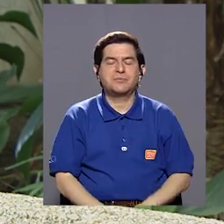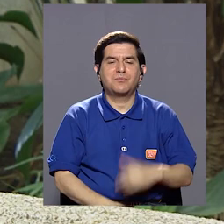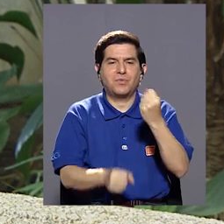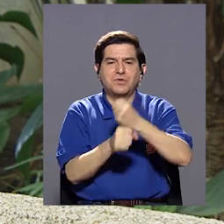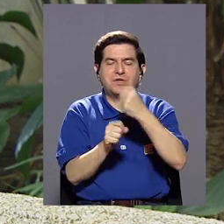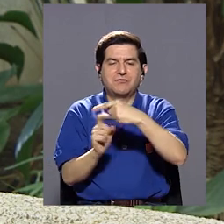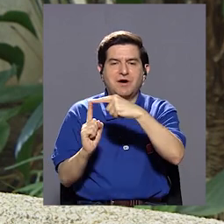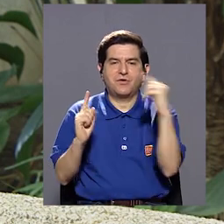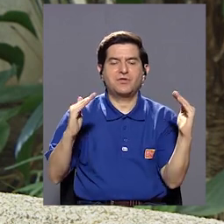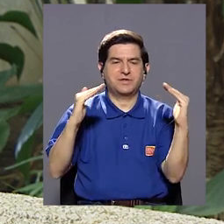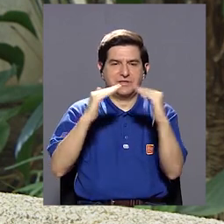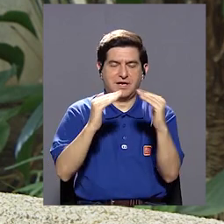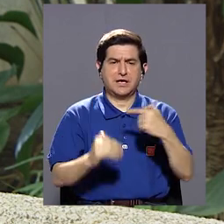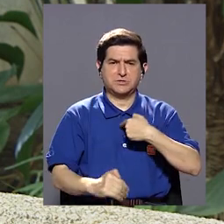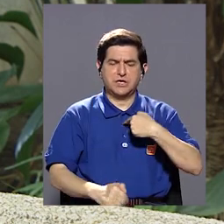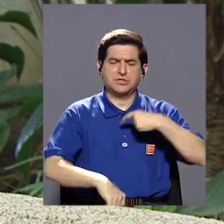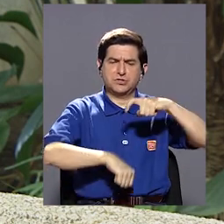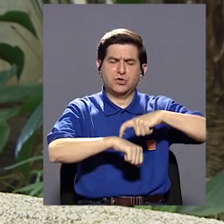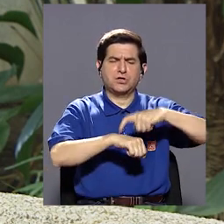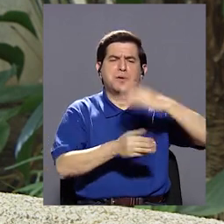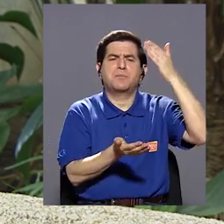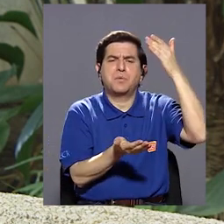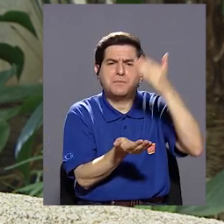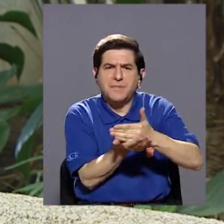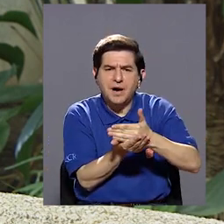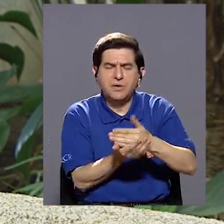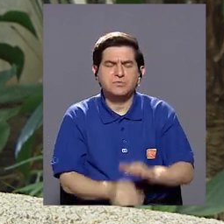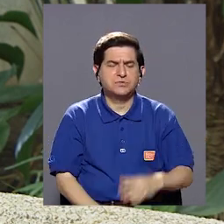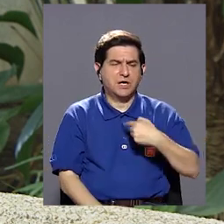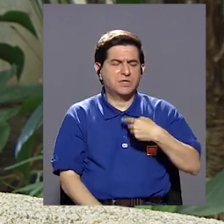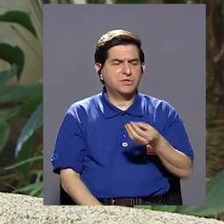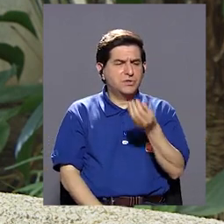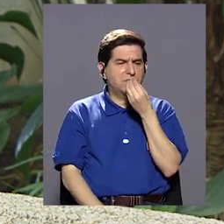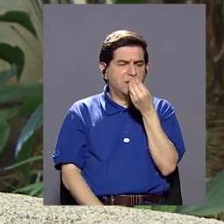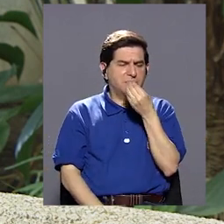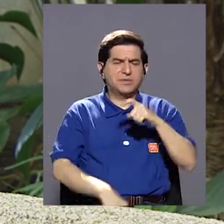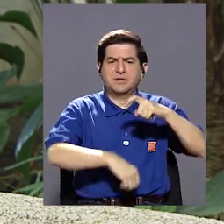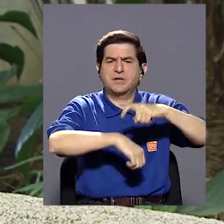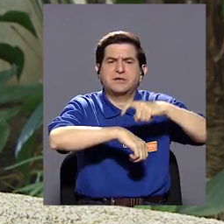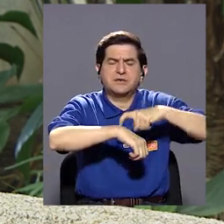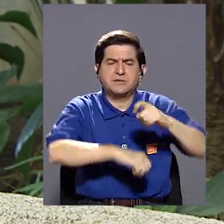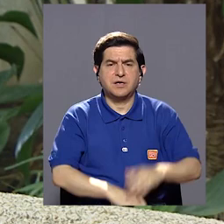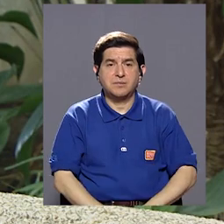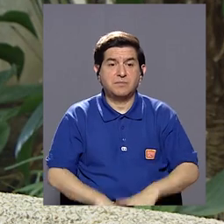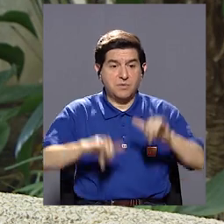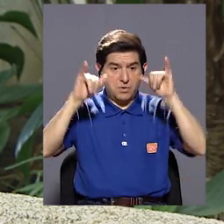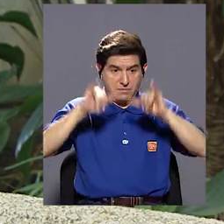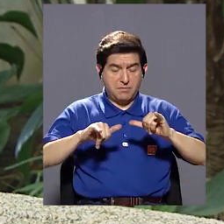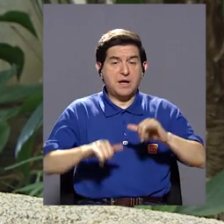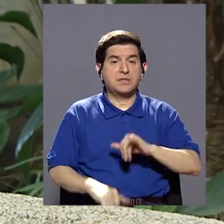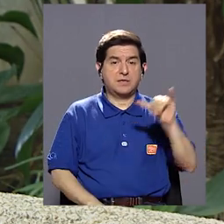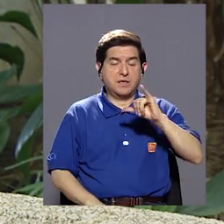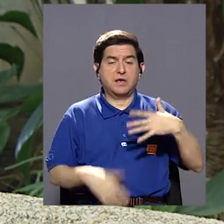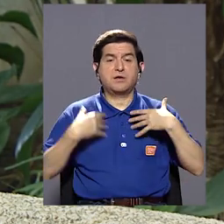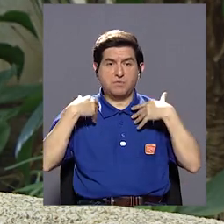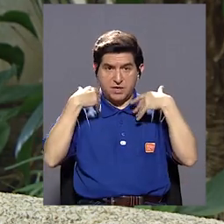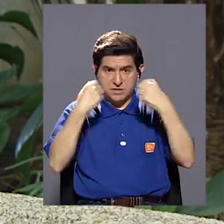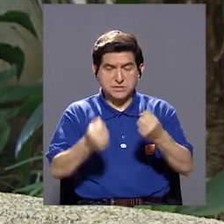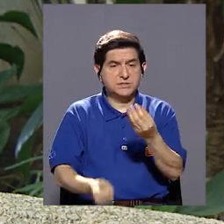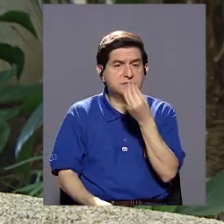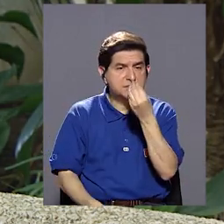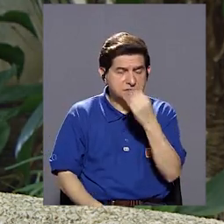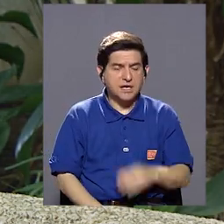tiempo como teletrabajador. ¿En qué momento voy a tener mi pausa activa? ¿Cuándo voy a hacer una merienda? Porque también hay que considerar que hay que mantener la